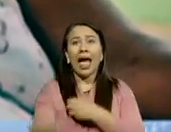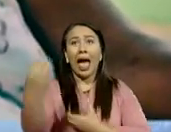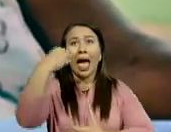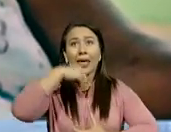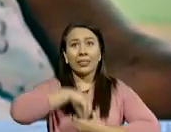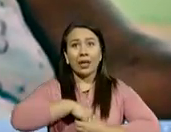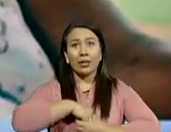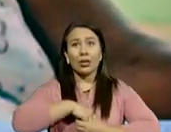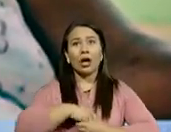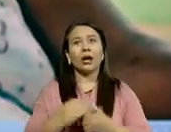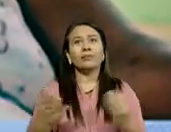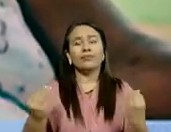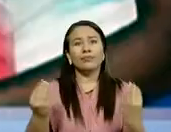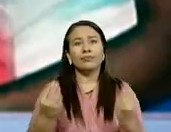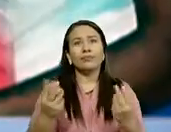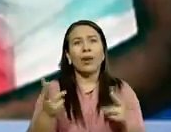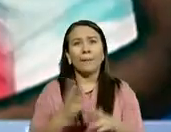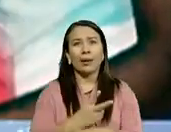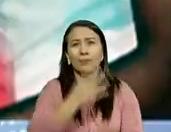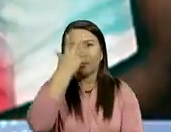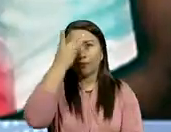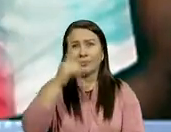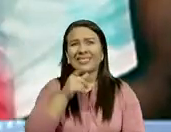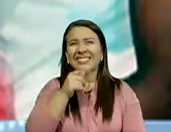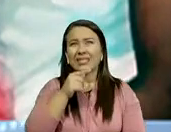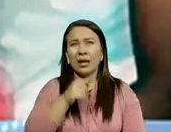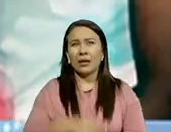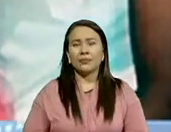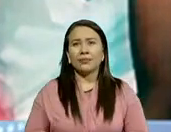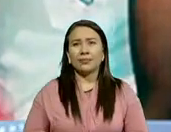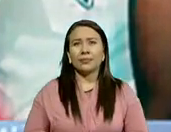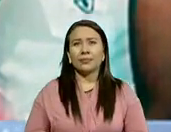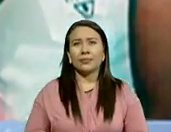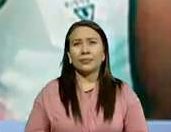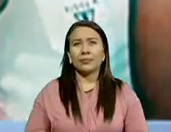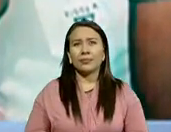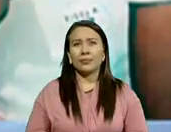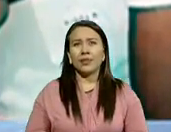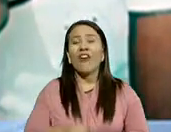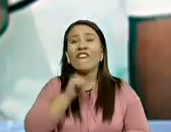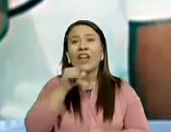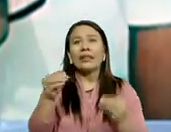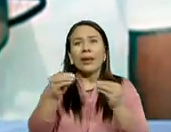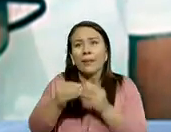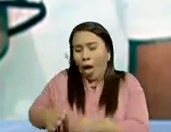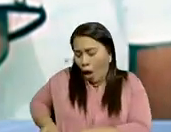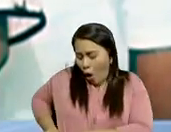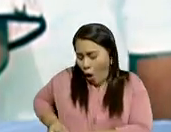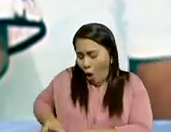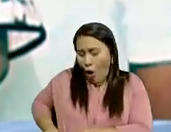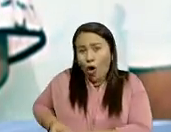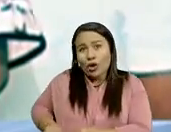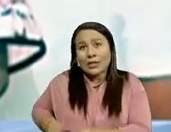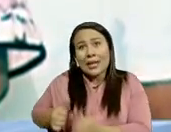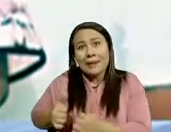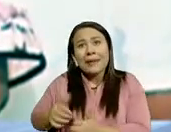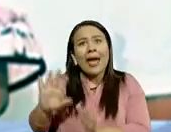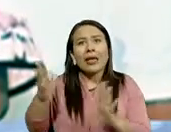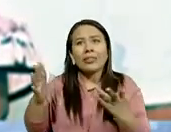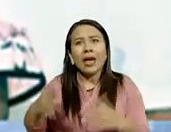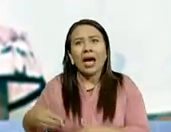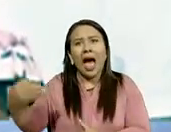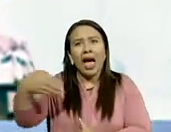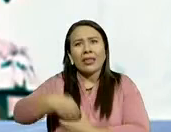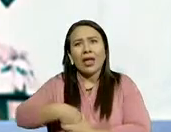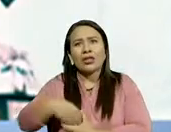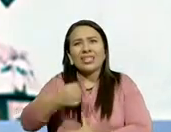fue porque le dejaron una arteria sin coser y a la vez le dejaron sangre